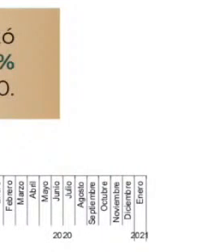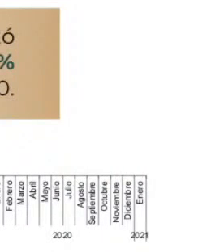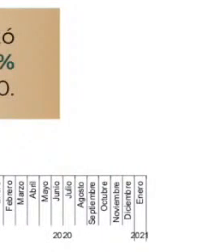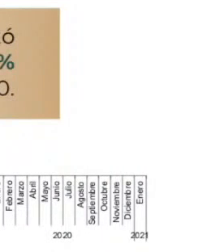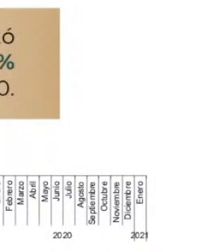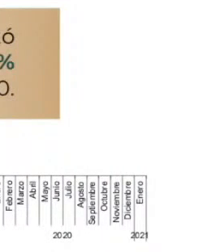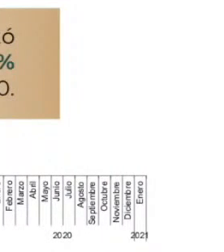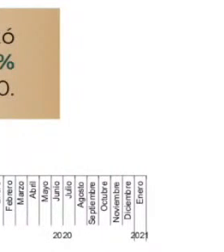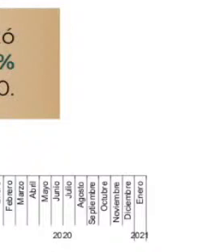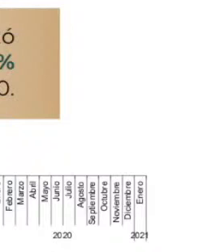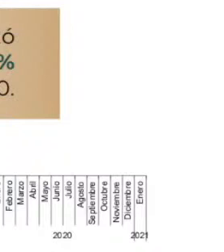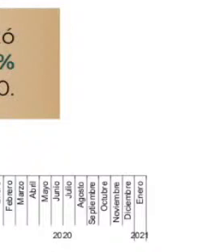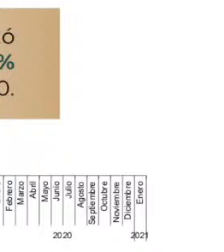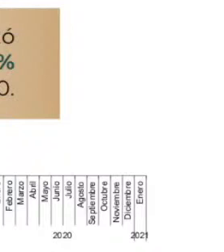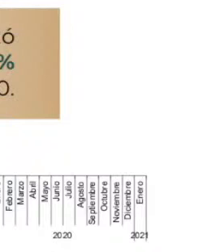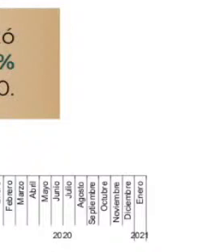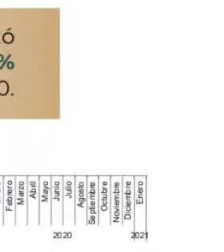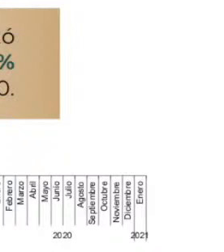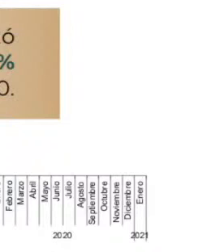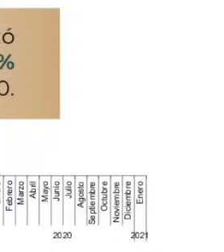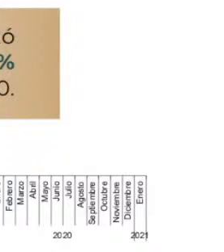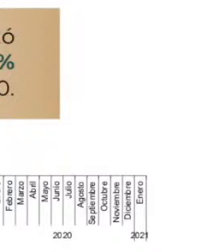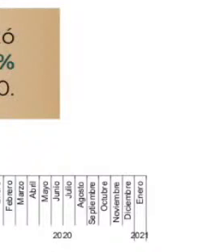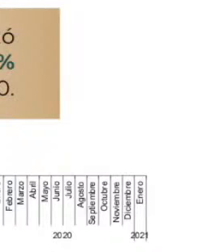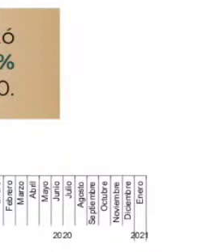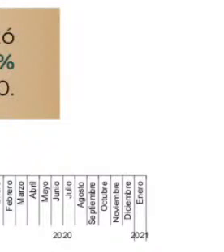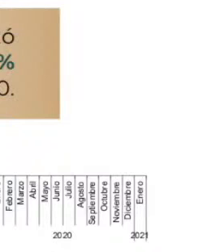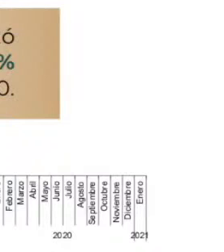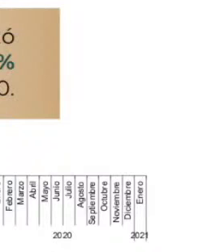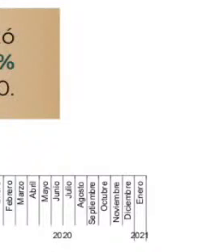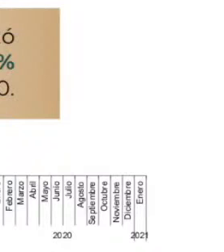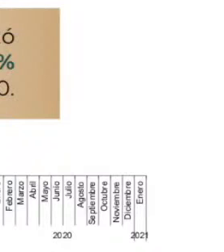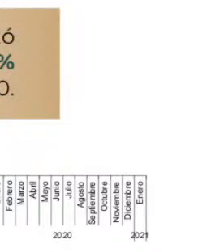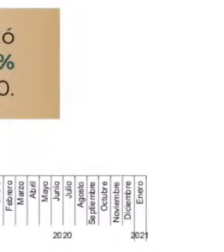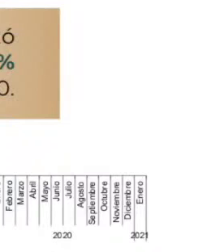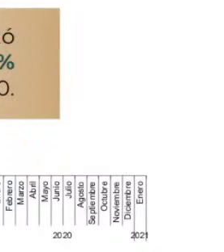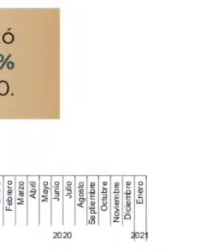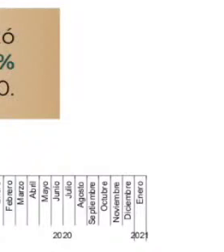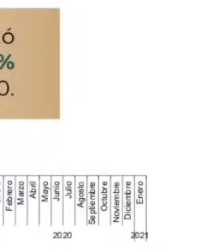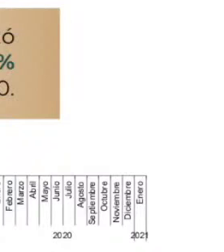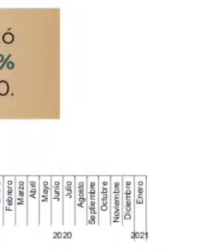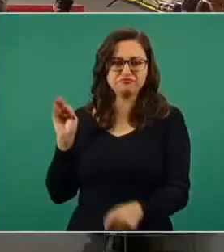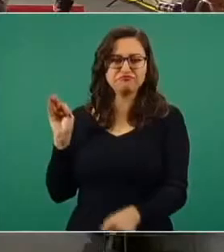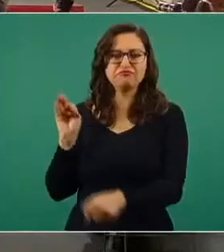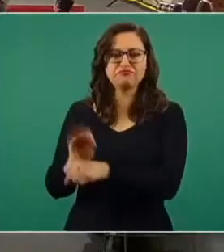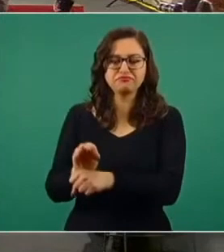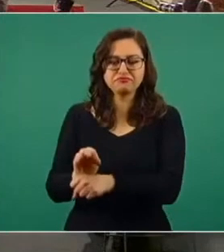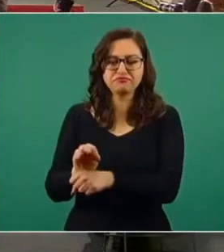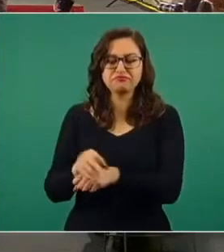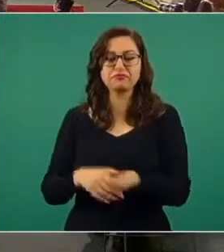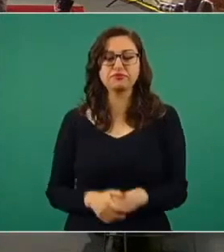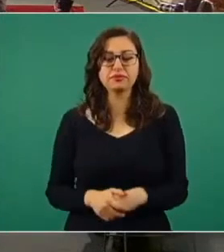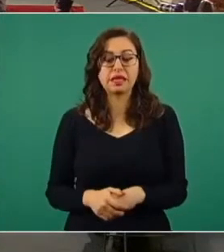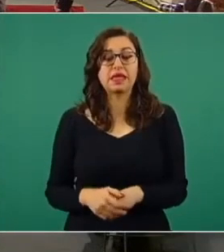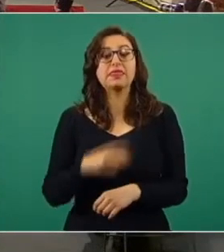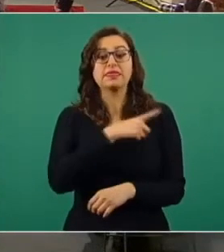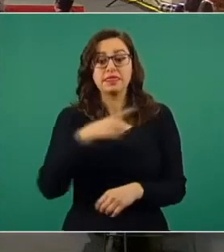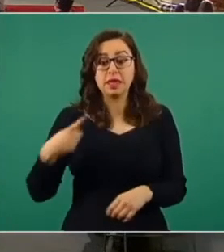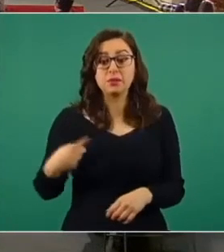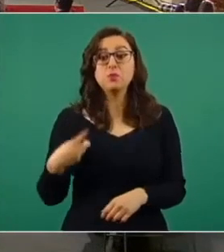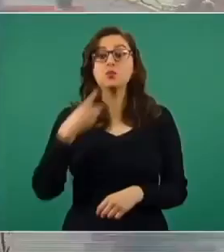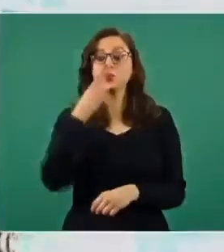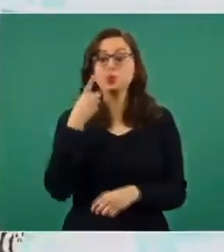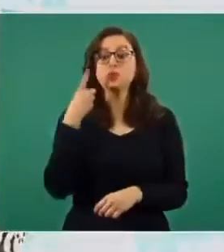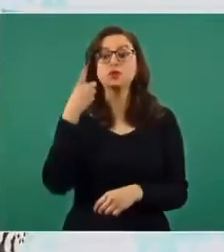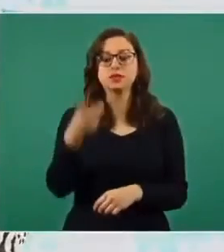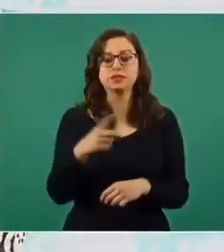5.5%, es decir, 165 homicidios menos que en el mismo mes de 2020. Mención especial